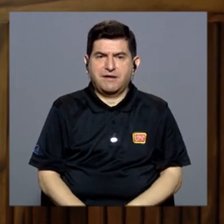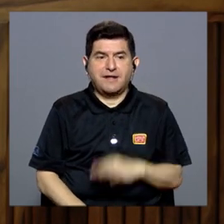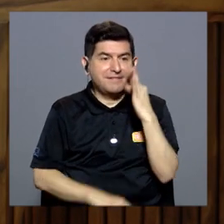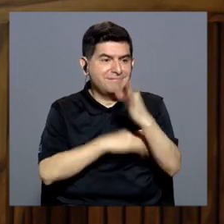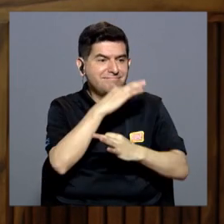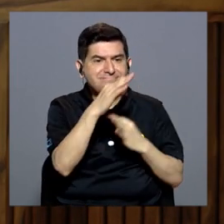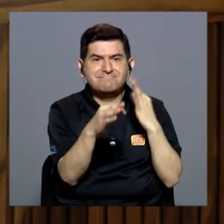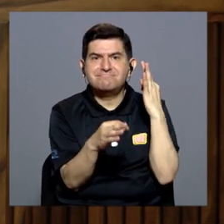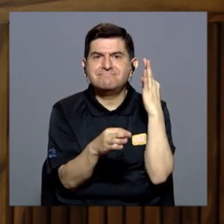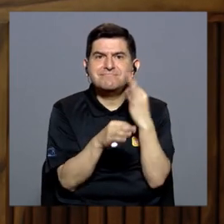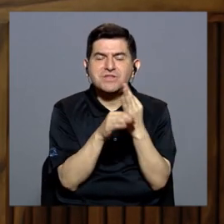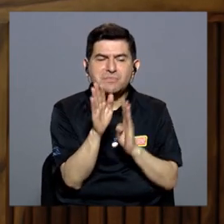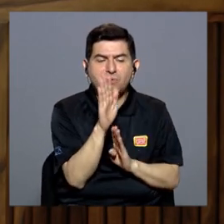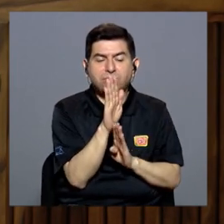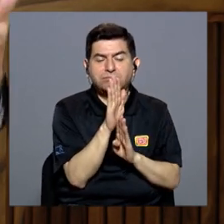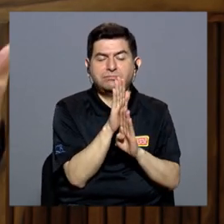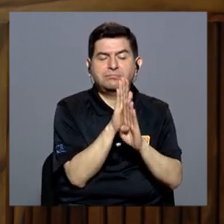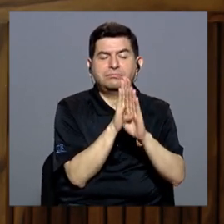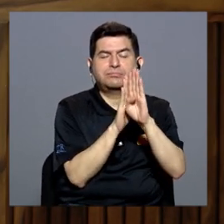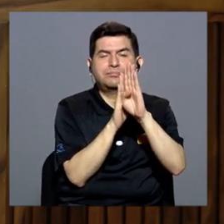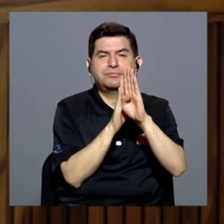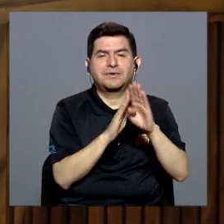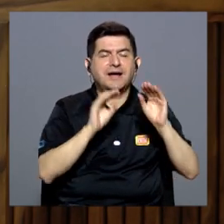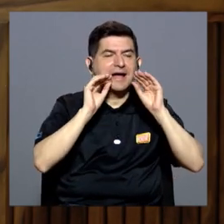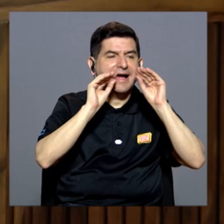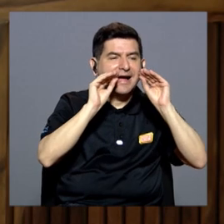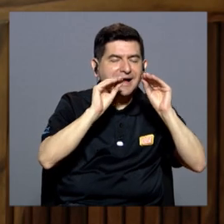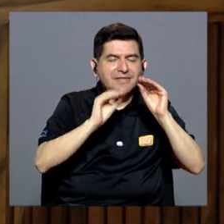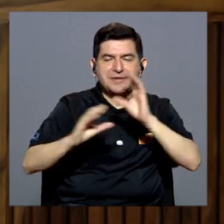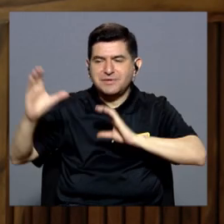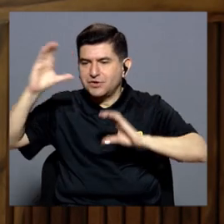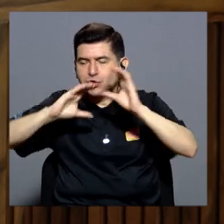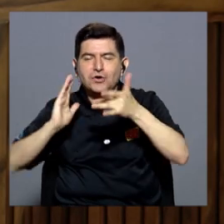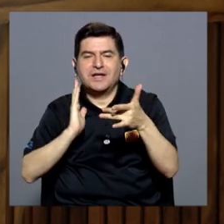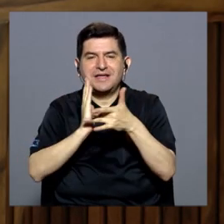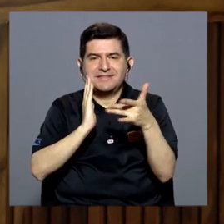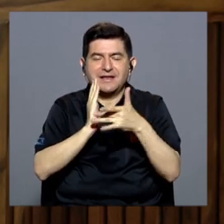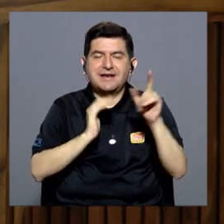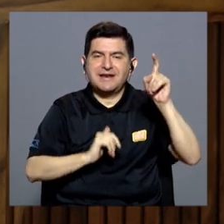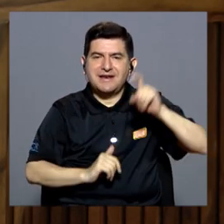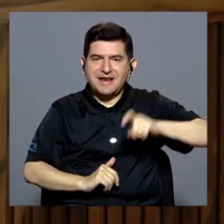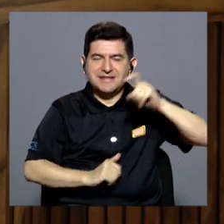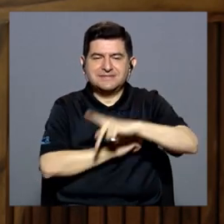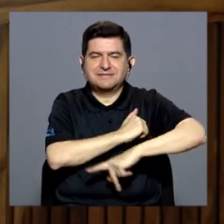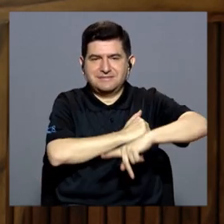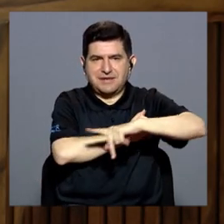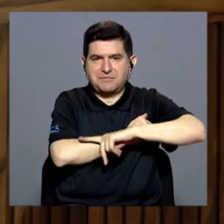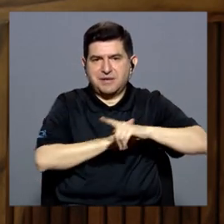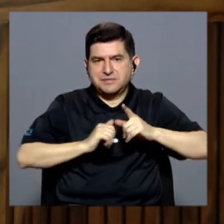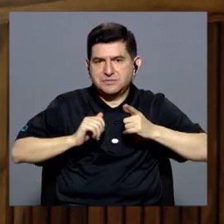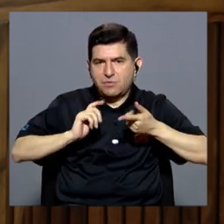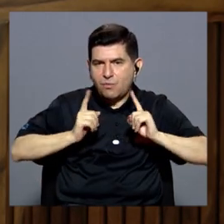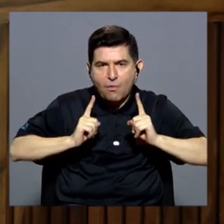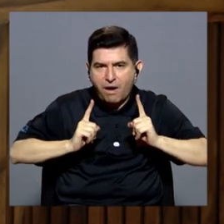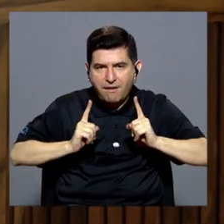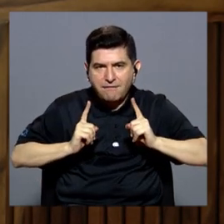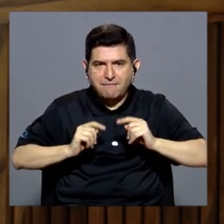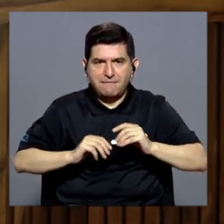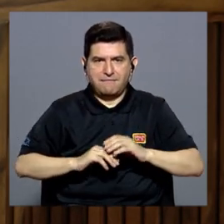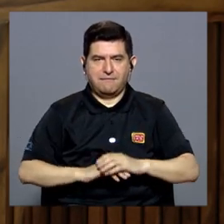tipo de desarrollo académico, científico y tecnológico que requerimos como nación.